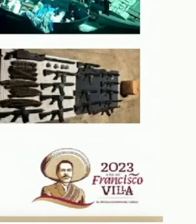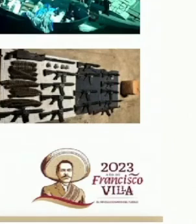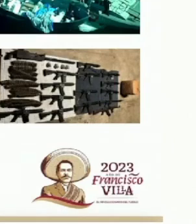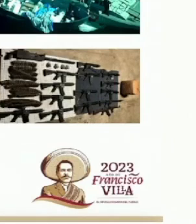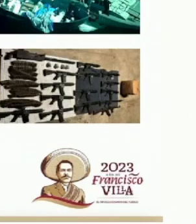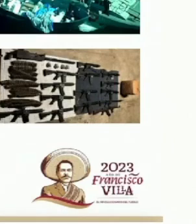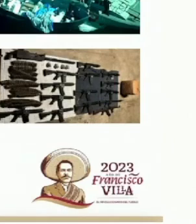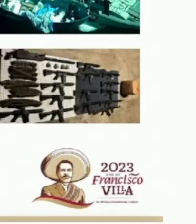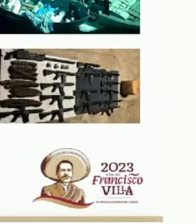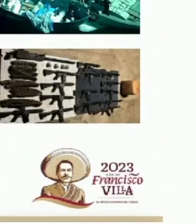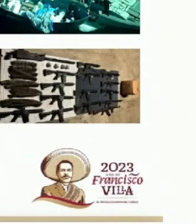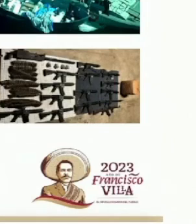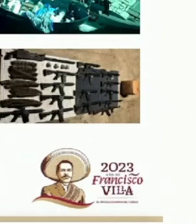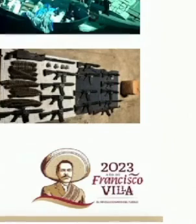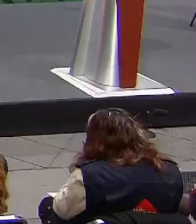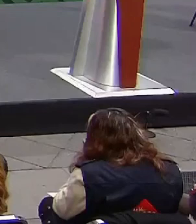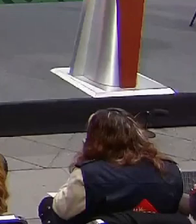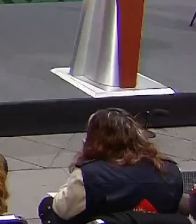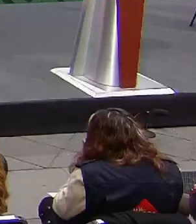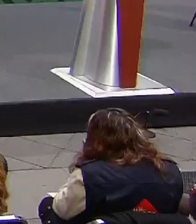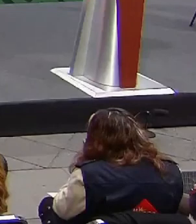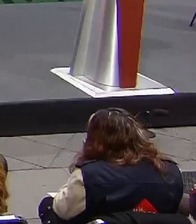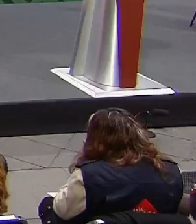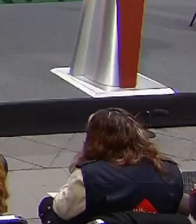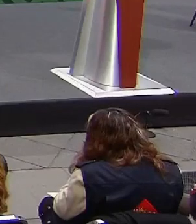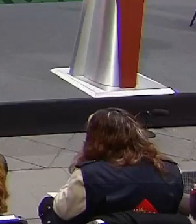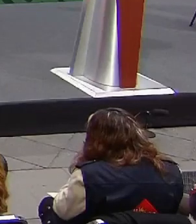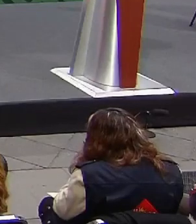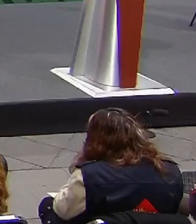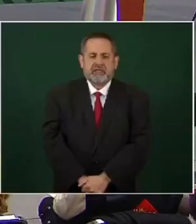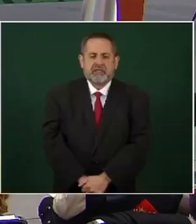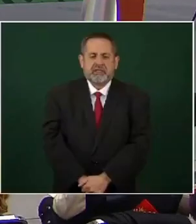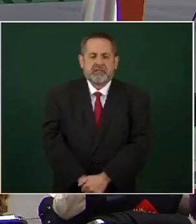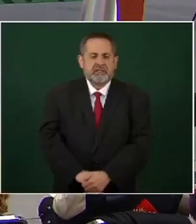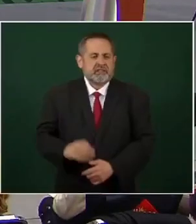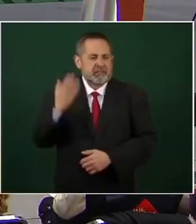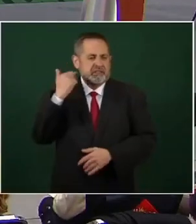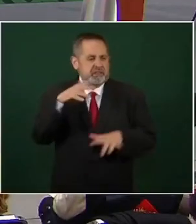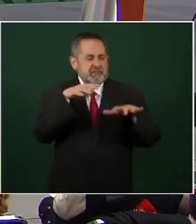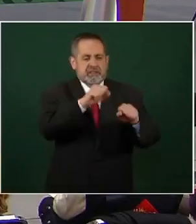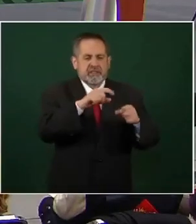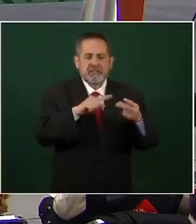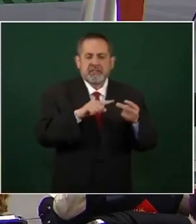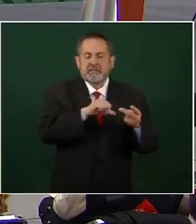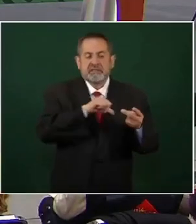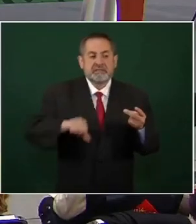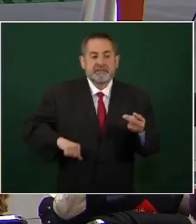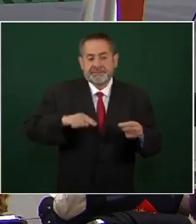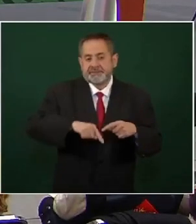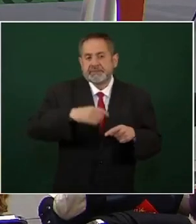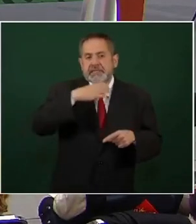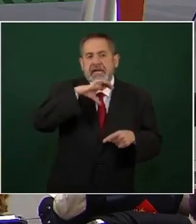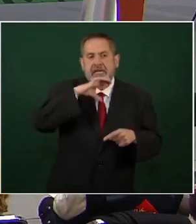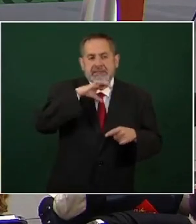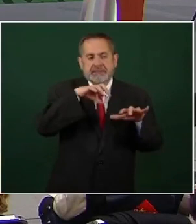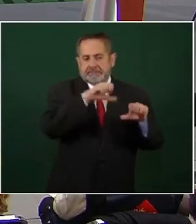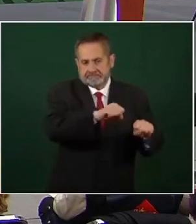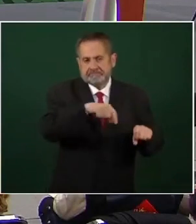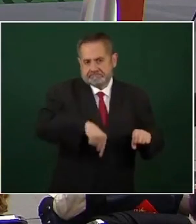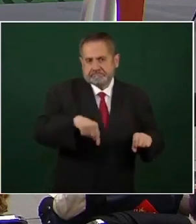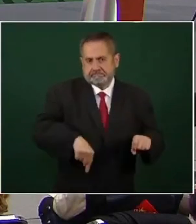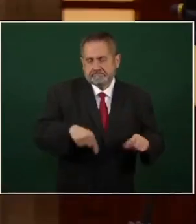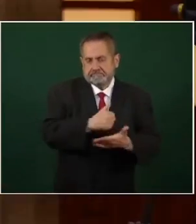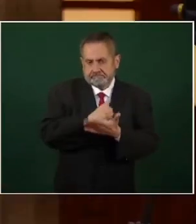es José Rodolfo, alias El Gato. Adelante. Él fue detenido aquí en la alcaldía Venustiano Carranza el día 7 de